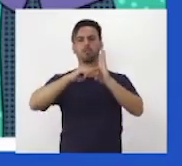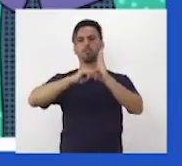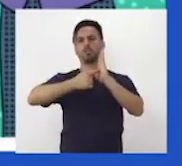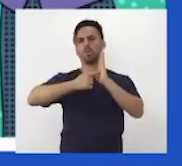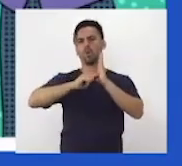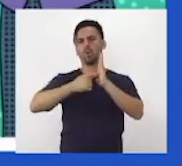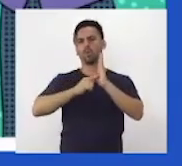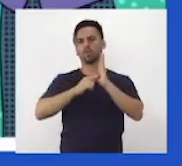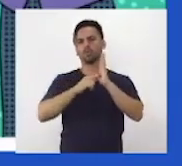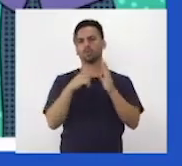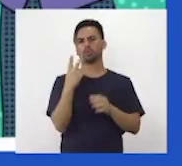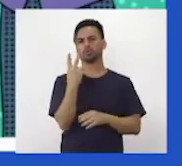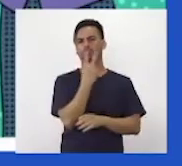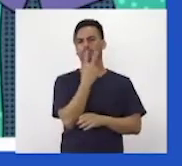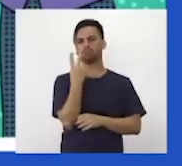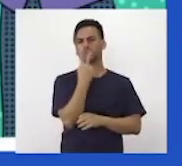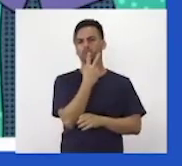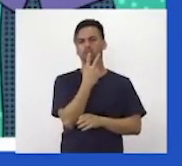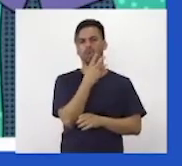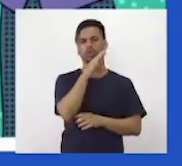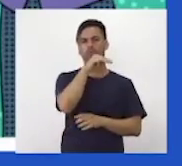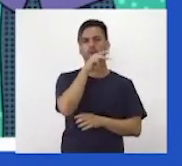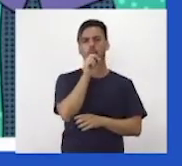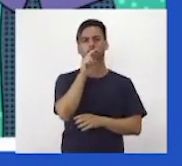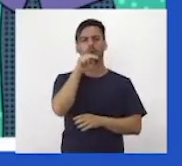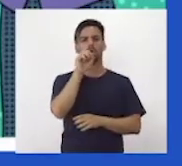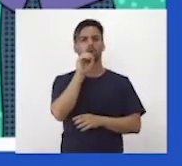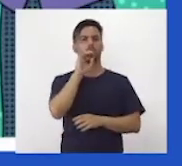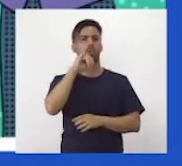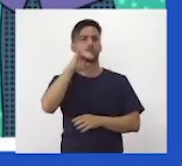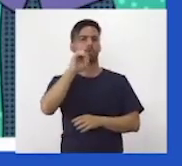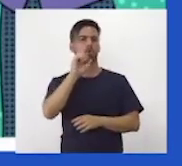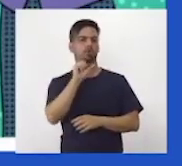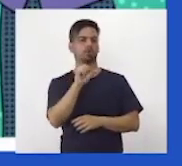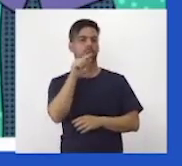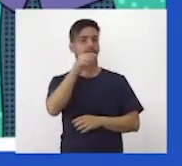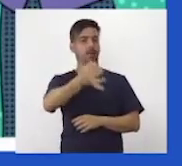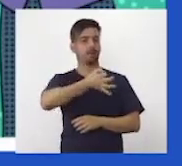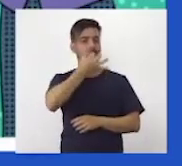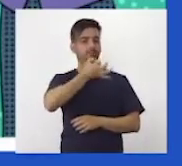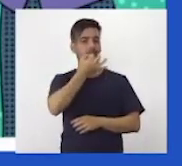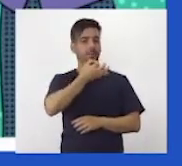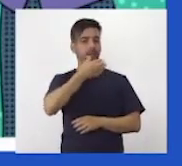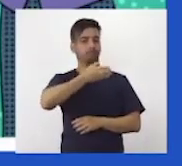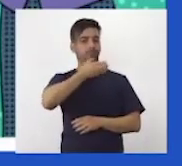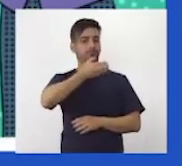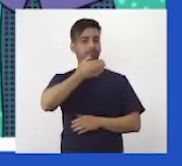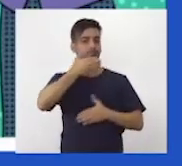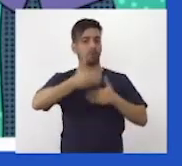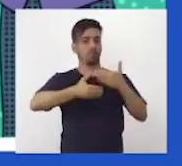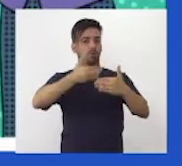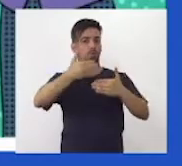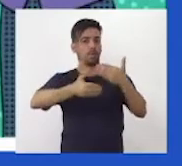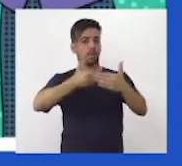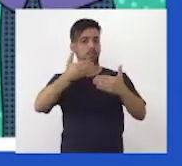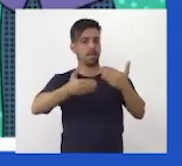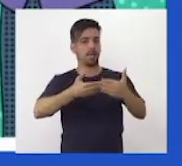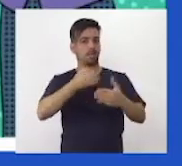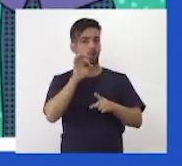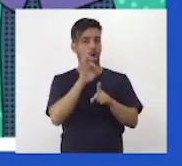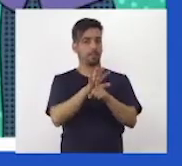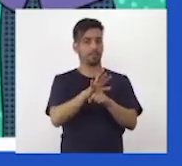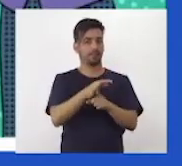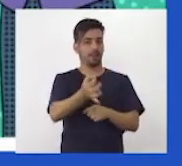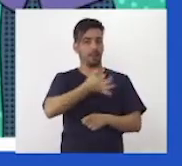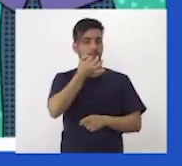el producto de dos monomios. Vuelves a aplicar el procedimiento con el que comenzamos la clase